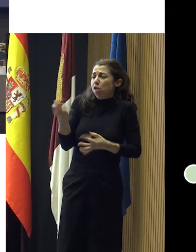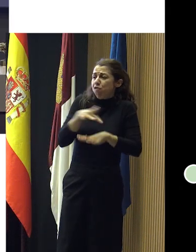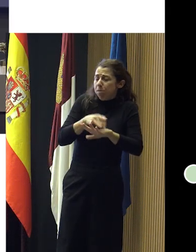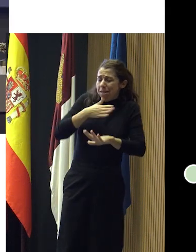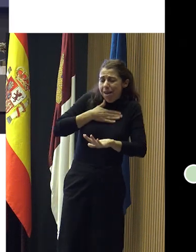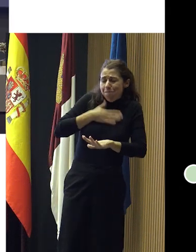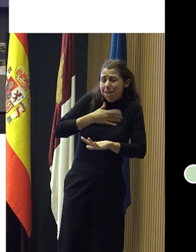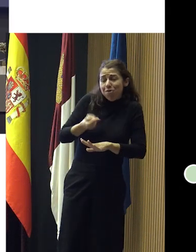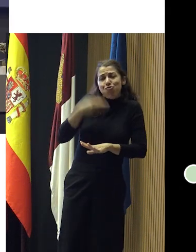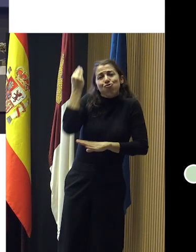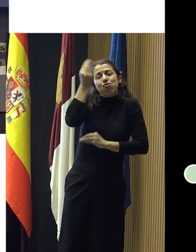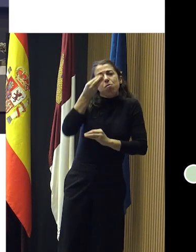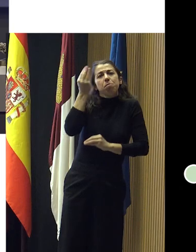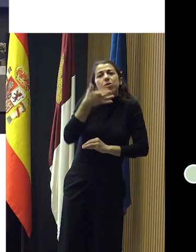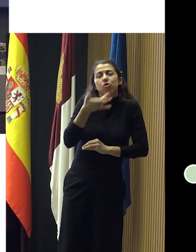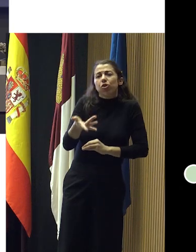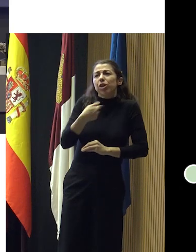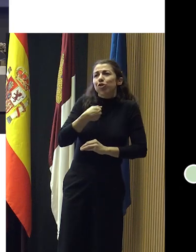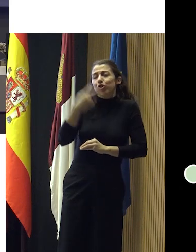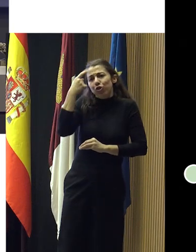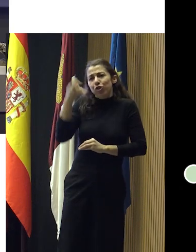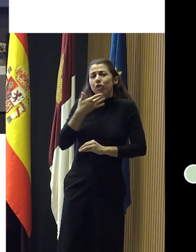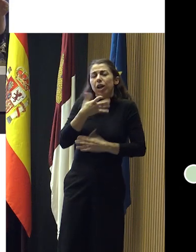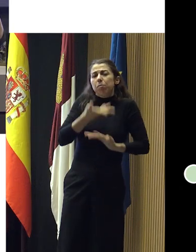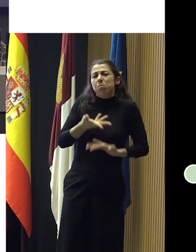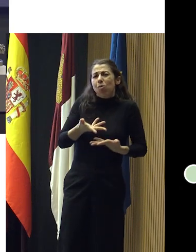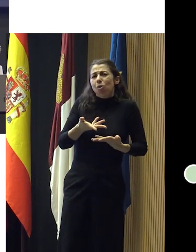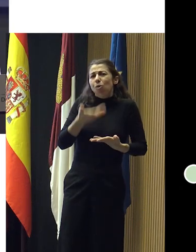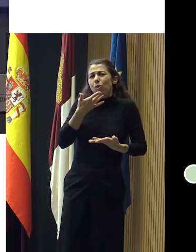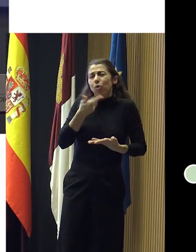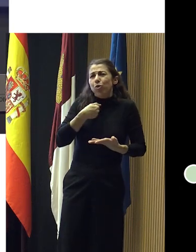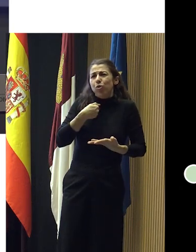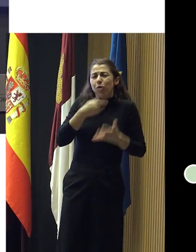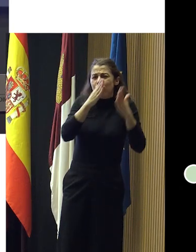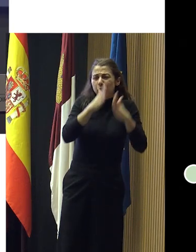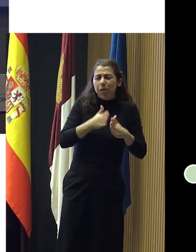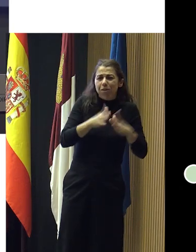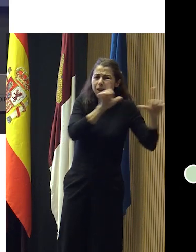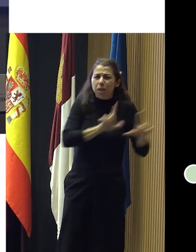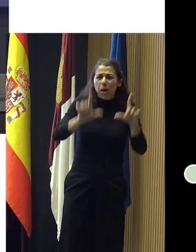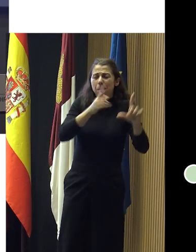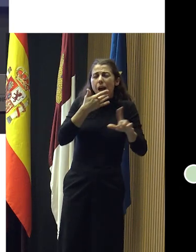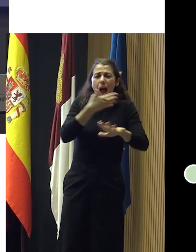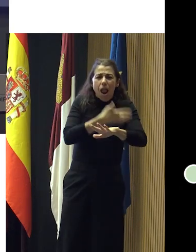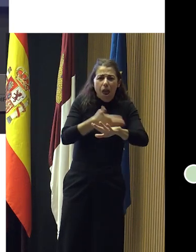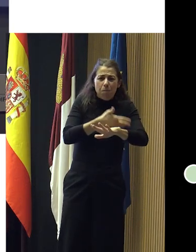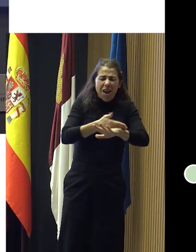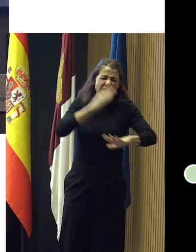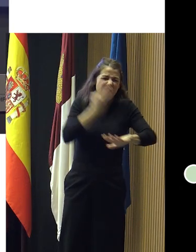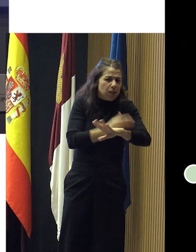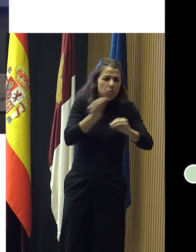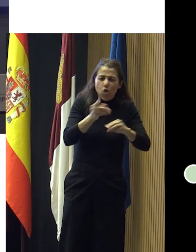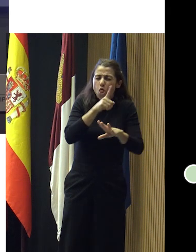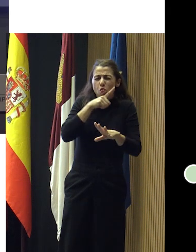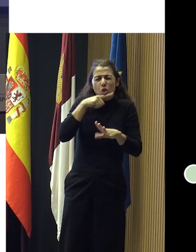enfermedad. Oye, pues yo pienso que el problema que tengo, por ejemplo, es que cuando hago el tratamiento radioterápico la piel se ve muy afectada y tengo